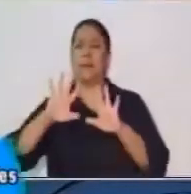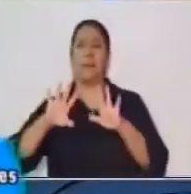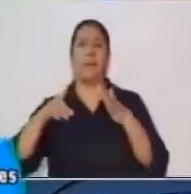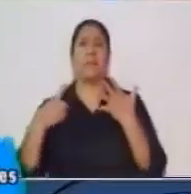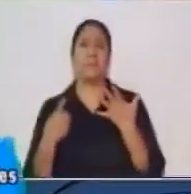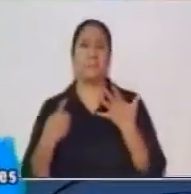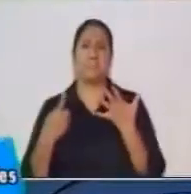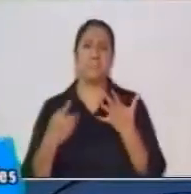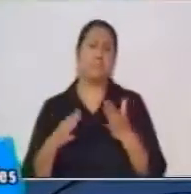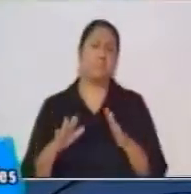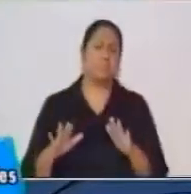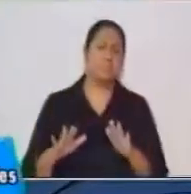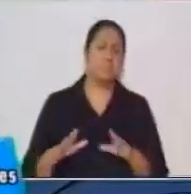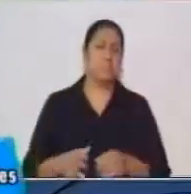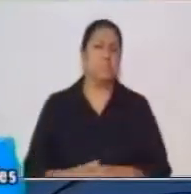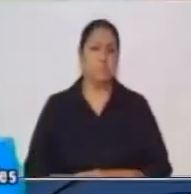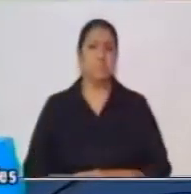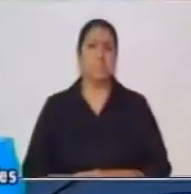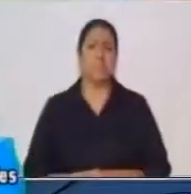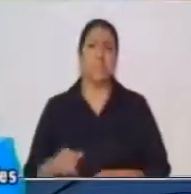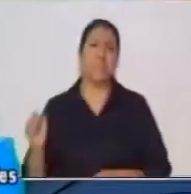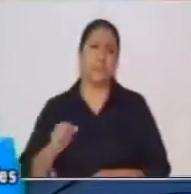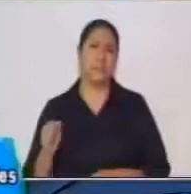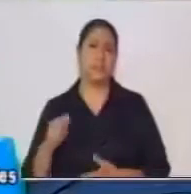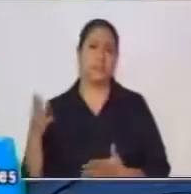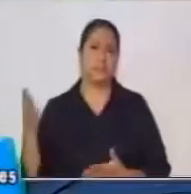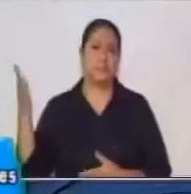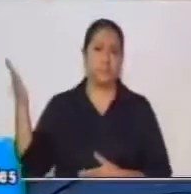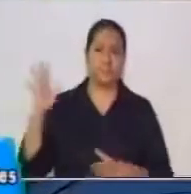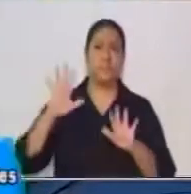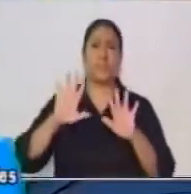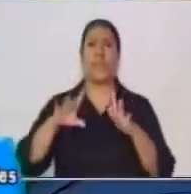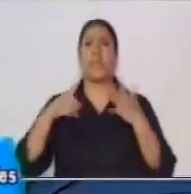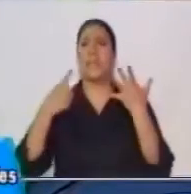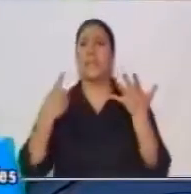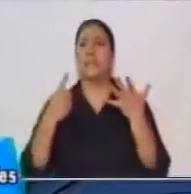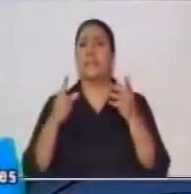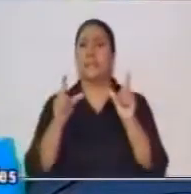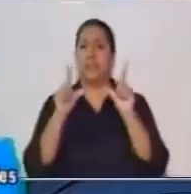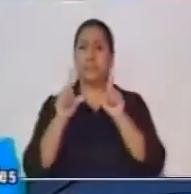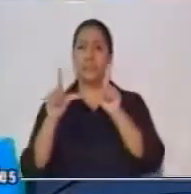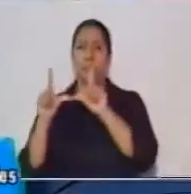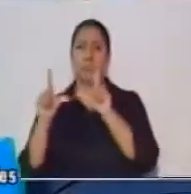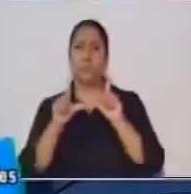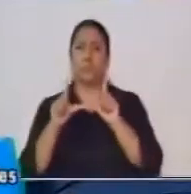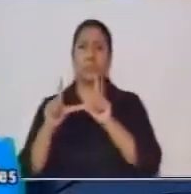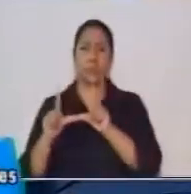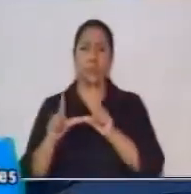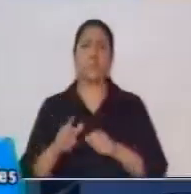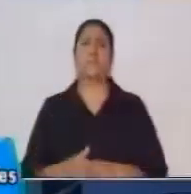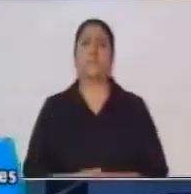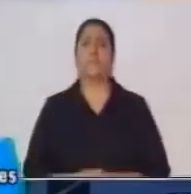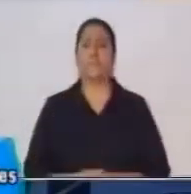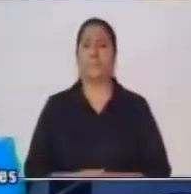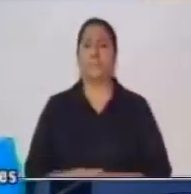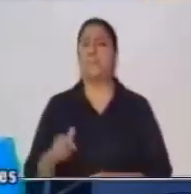¿Estamos cumpliendo? Sí, porque son 16 cuadritos. Ahora